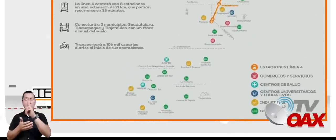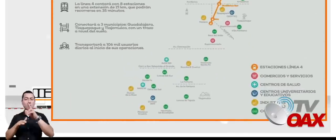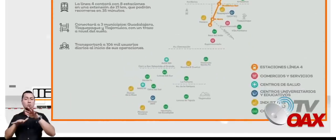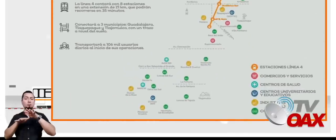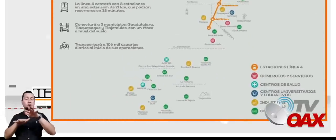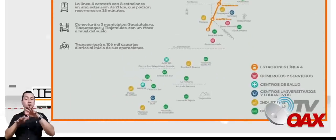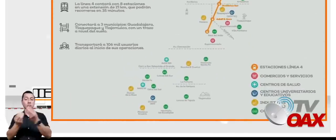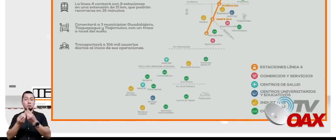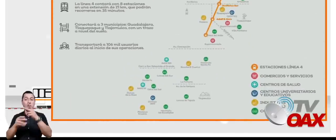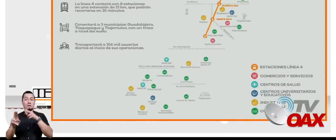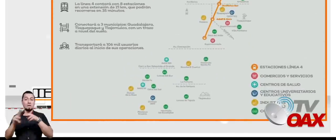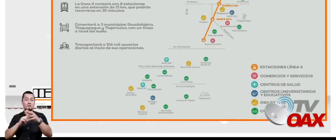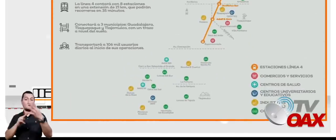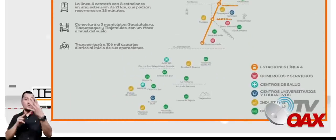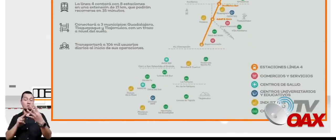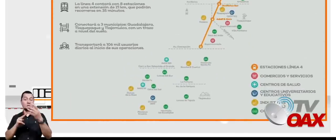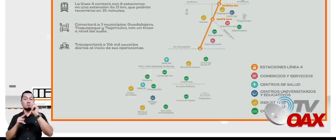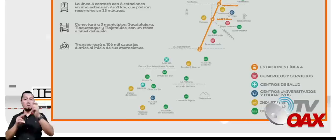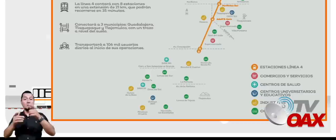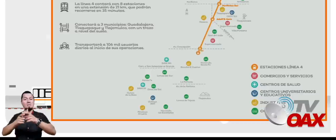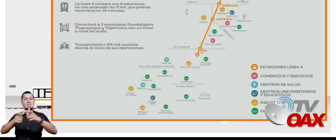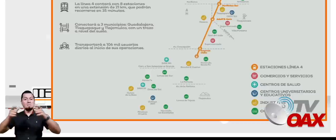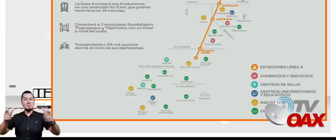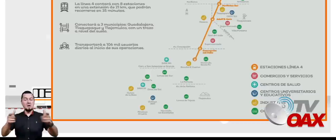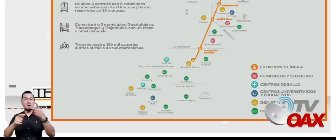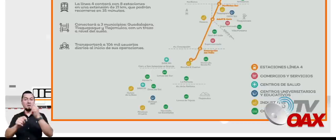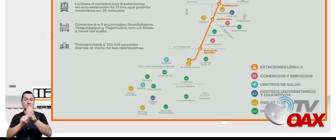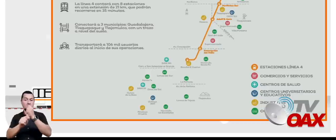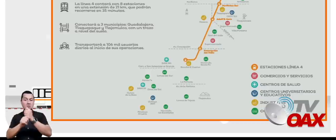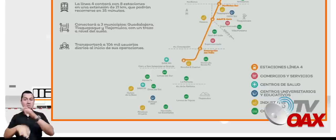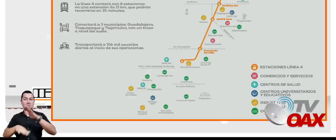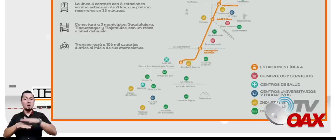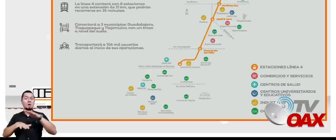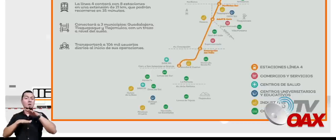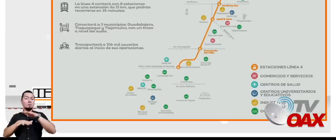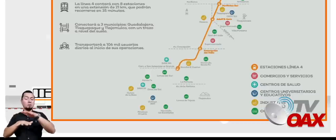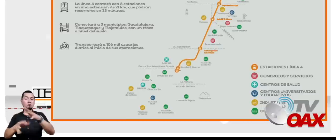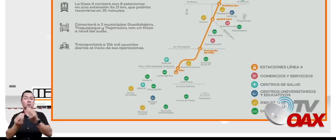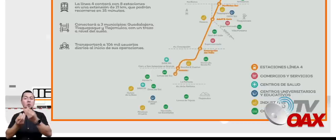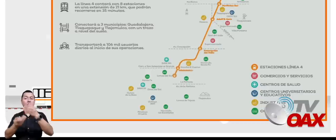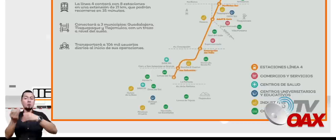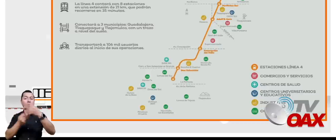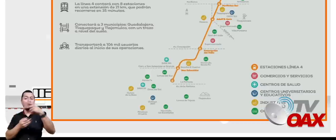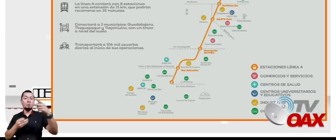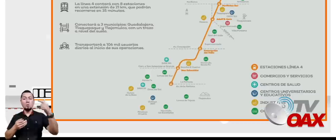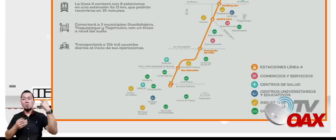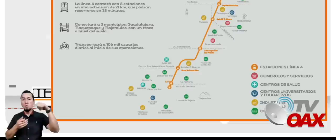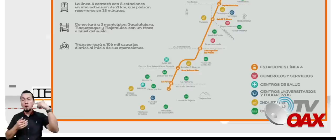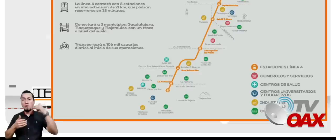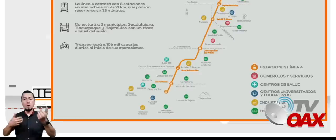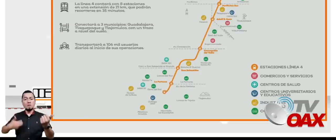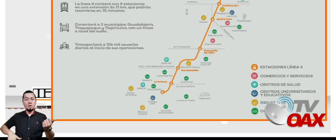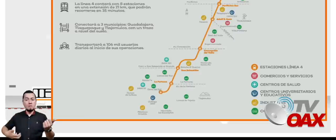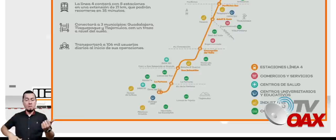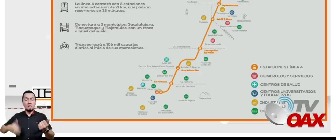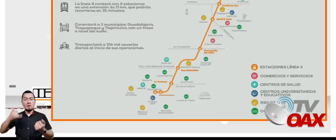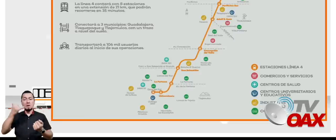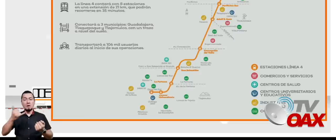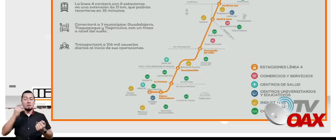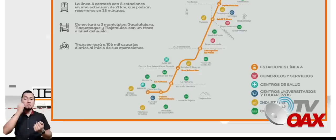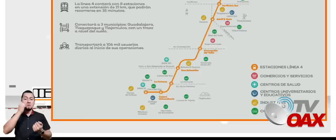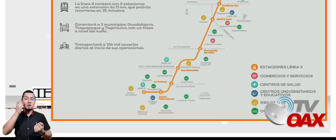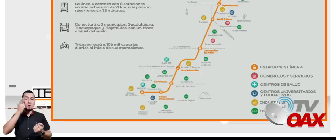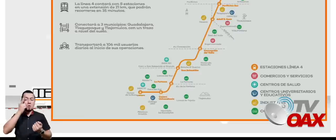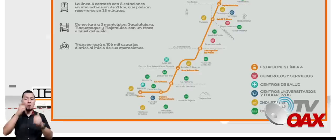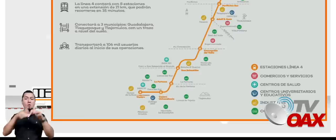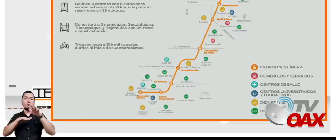de la línea 4 del Tren Ligero. Todos sabemos que uno de los compromisos prioritarios del presidente Andrés